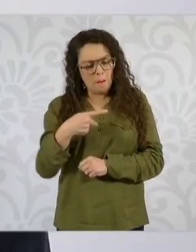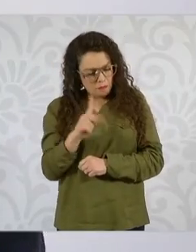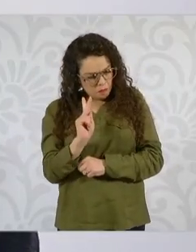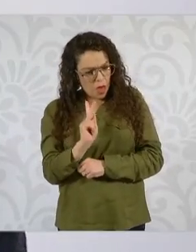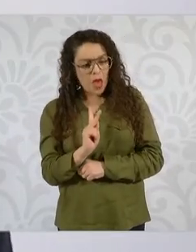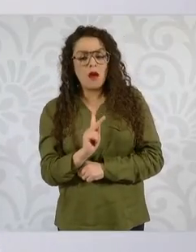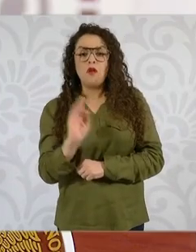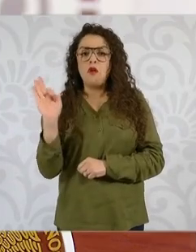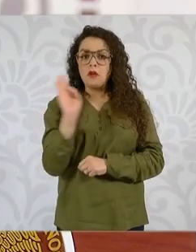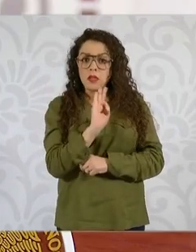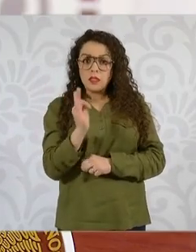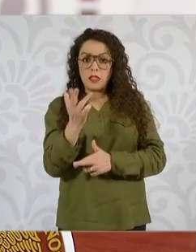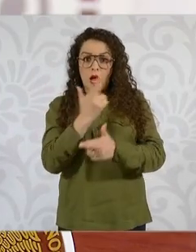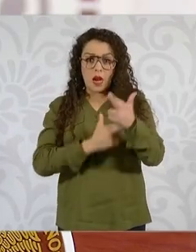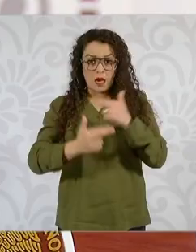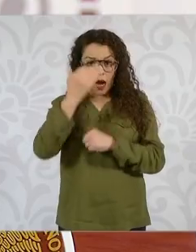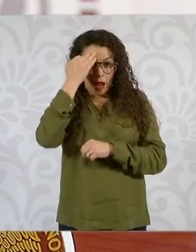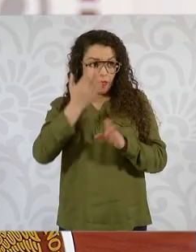supo pero lo volvería a hacer